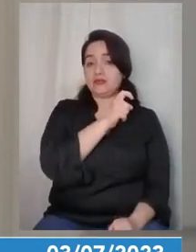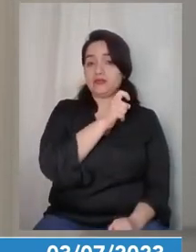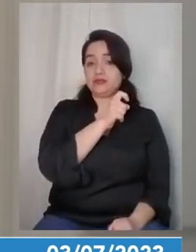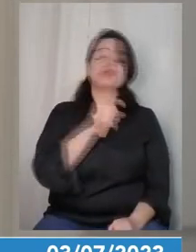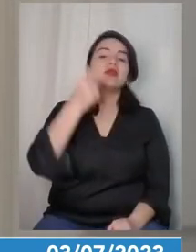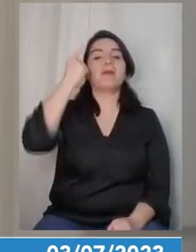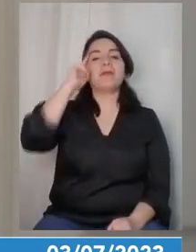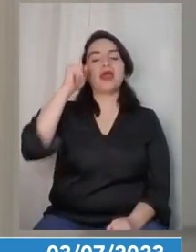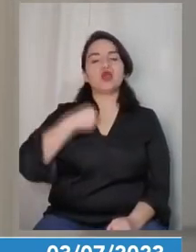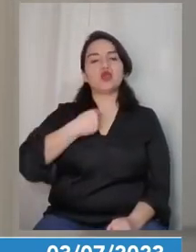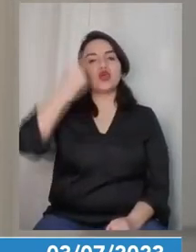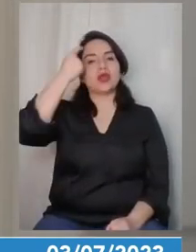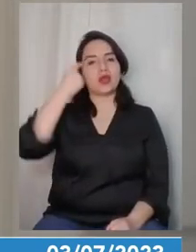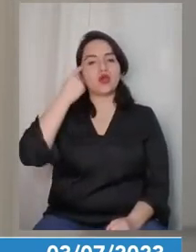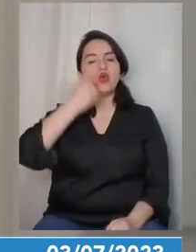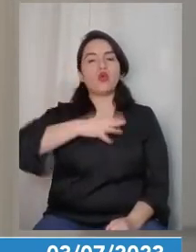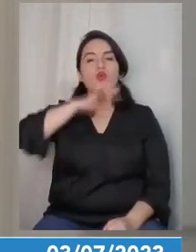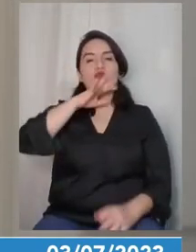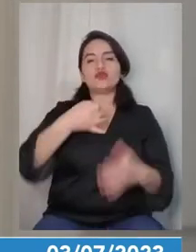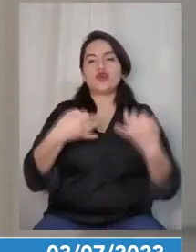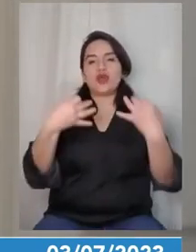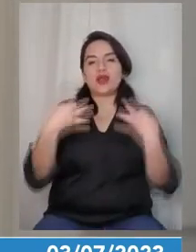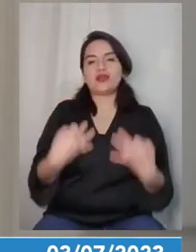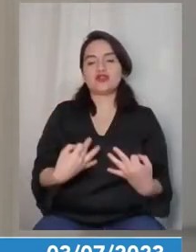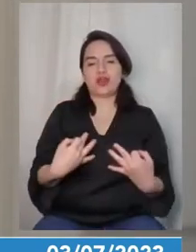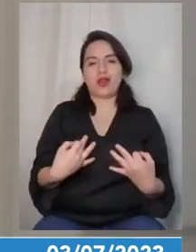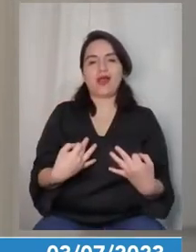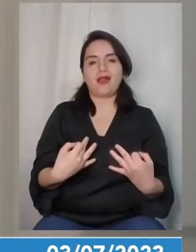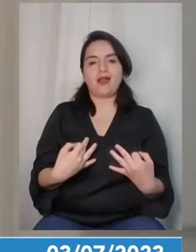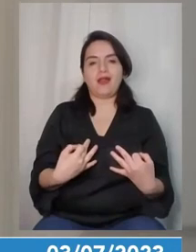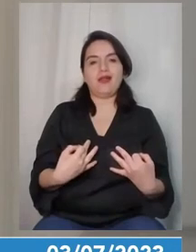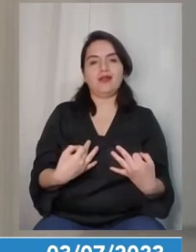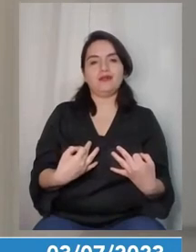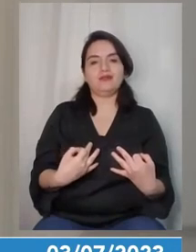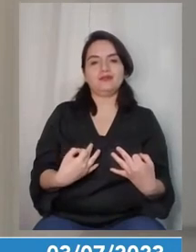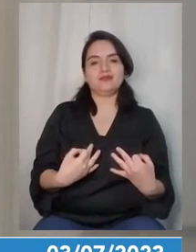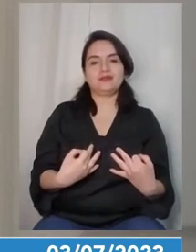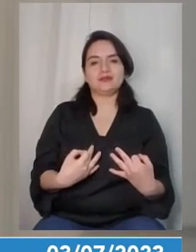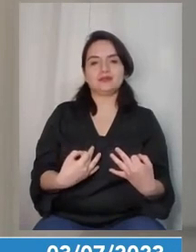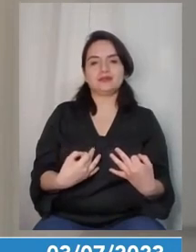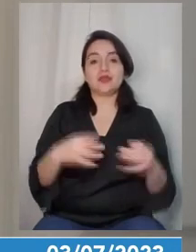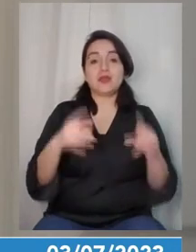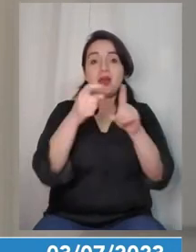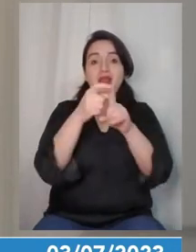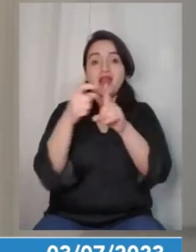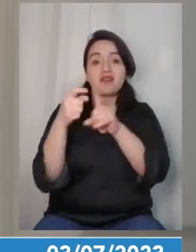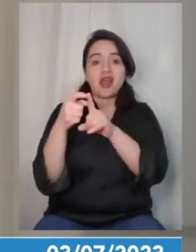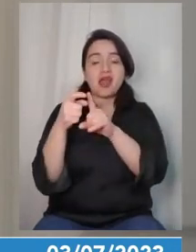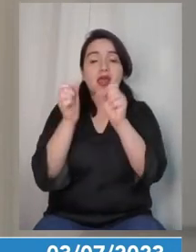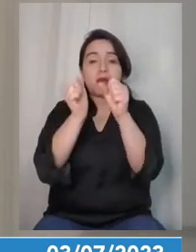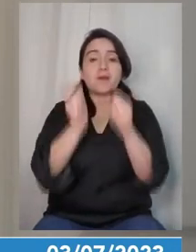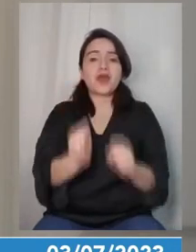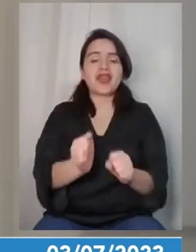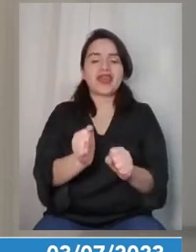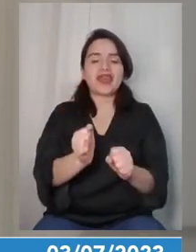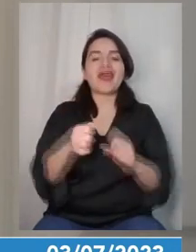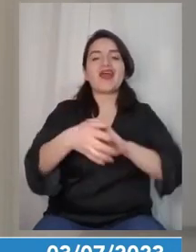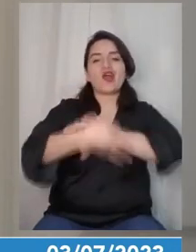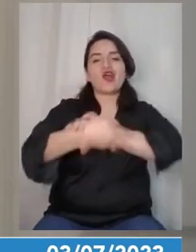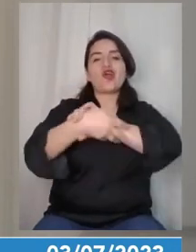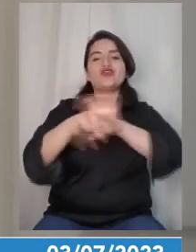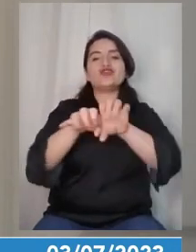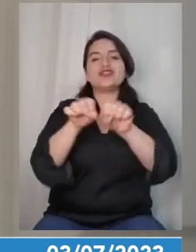uso racional podría ser una terminología que en la que se pudiera llegar a un consenso,